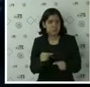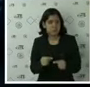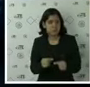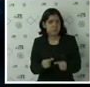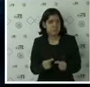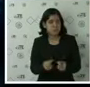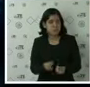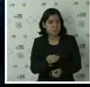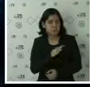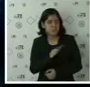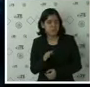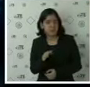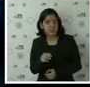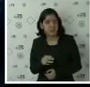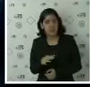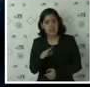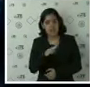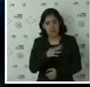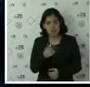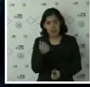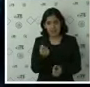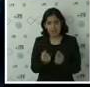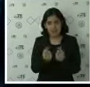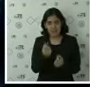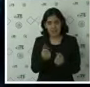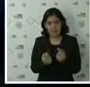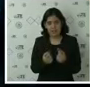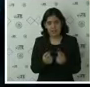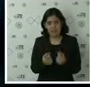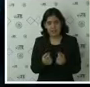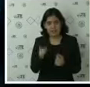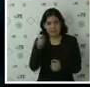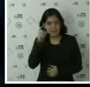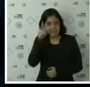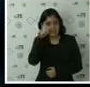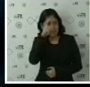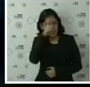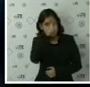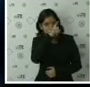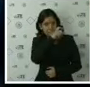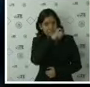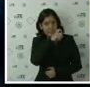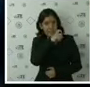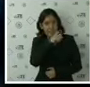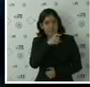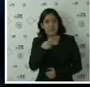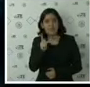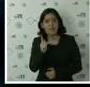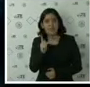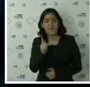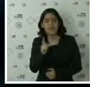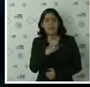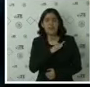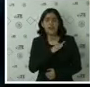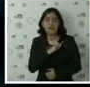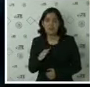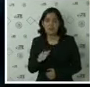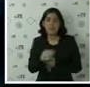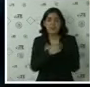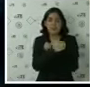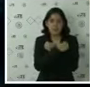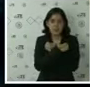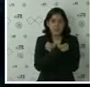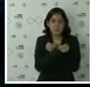sigue habiendo sus desventajas, pienso que sí sigue siendo posible tener una educación desde